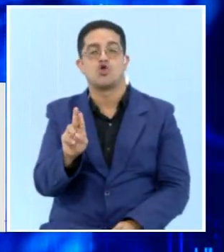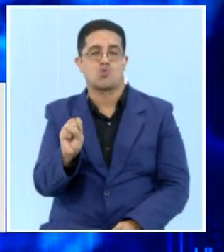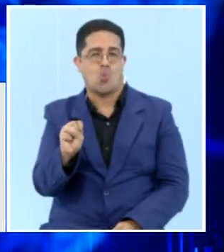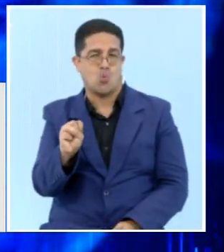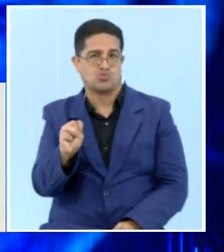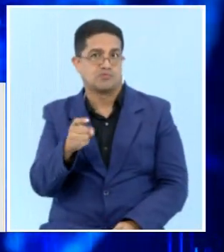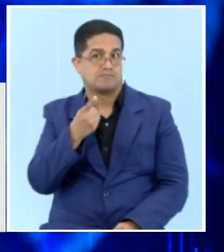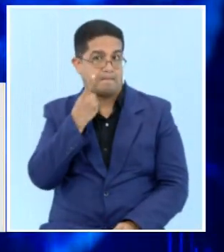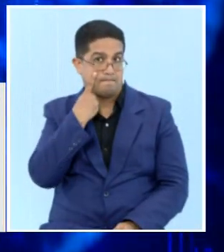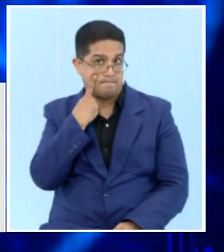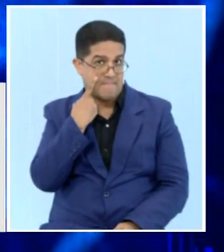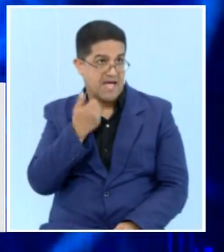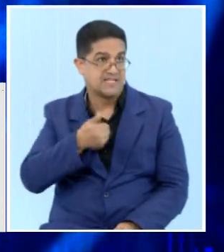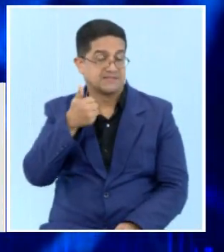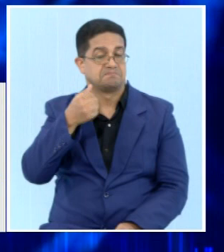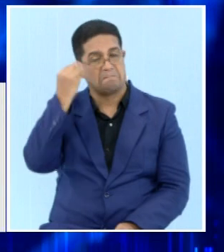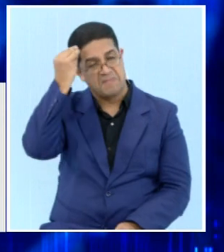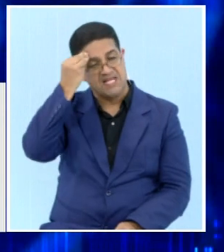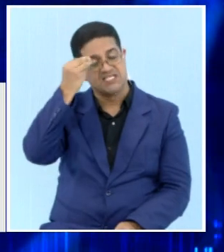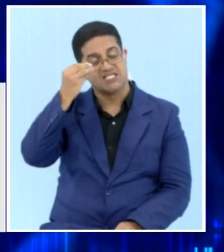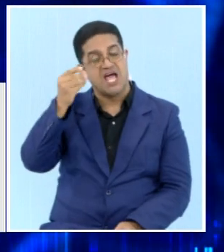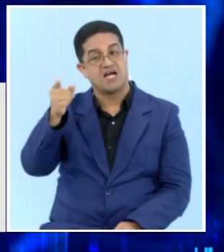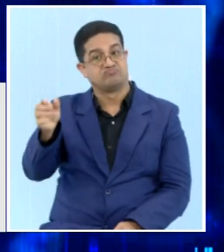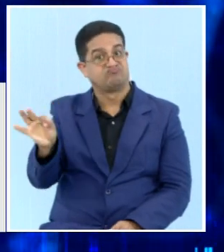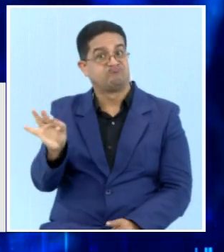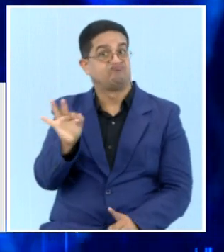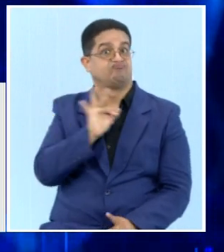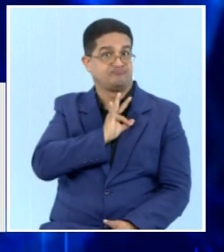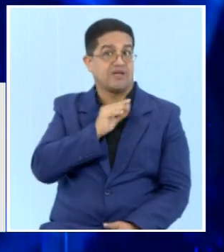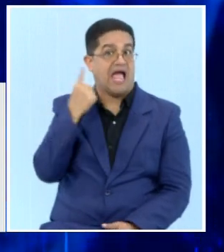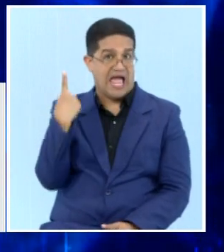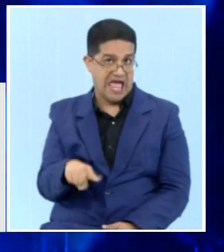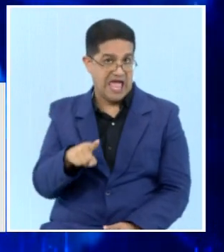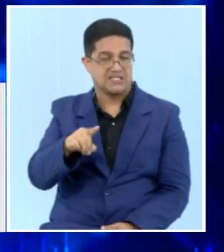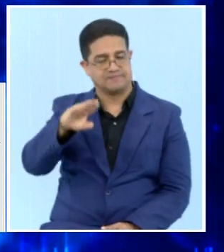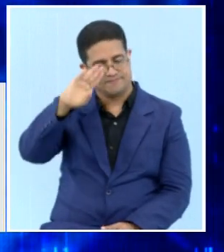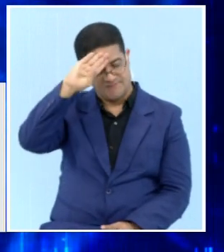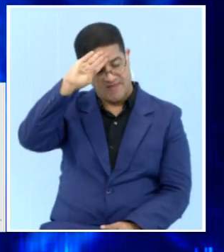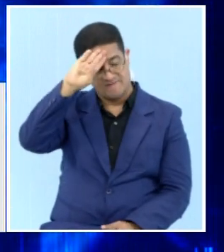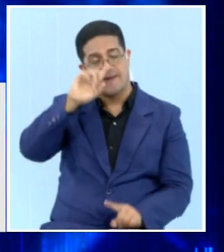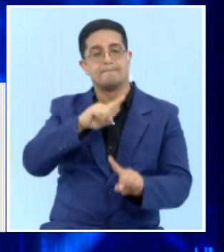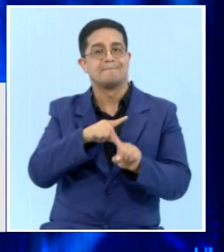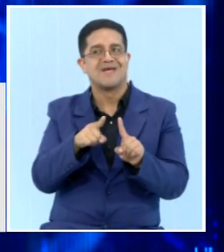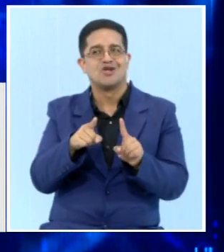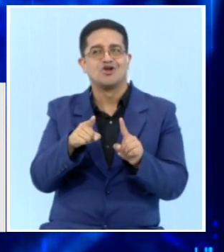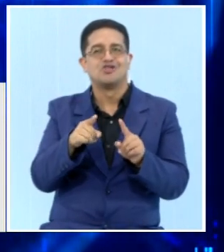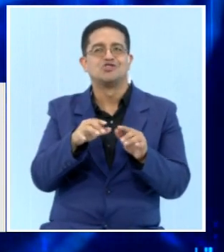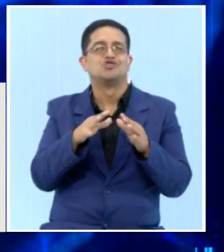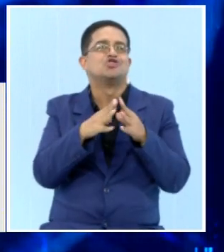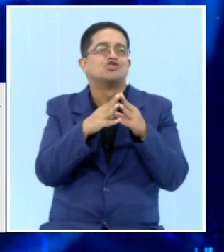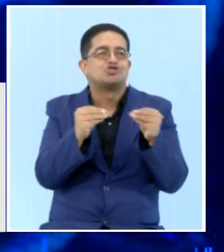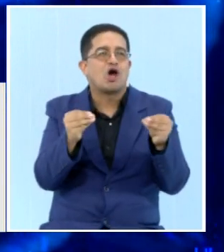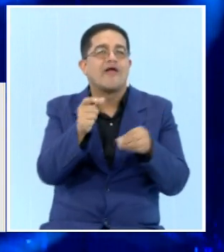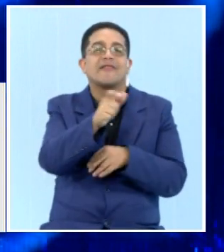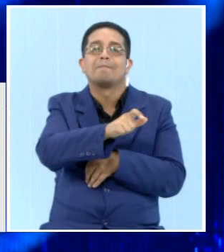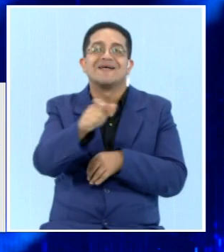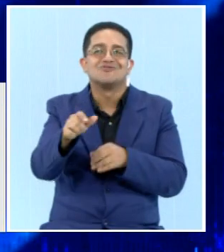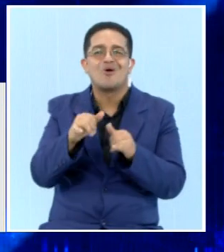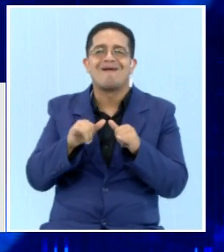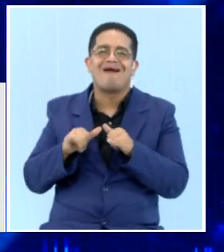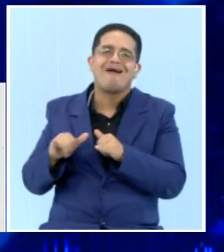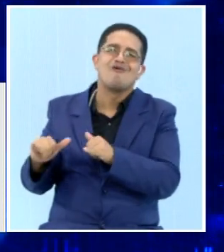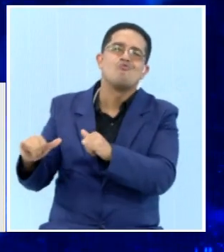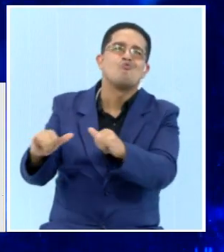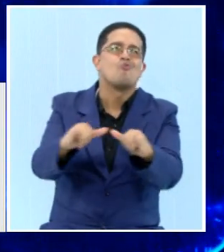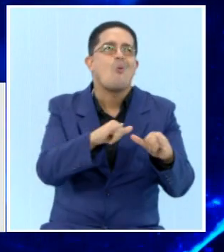frecuentes. Se asocia la fiebre con la presencia de virus, pero ciertamente no todos los virus ni todas las personas que se